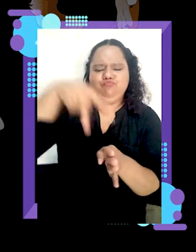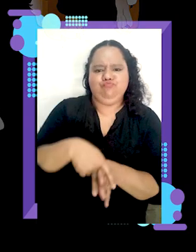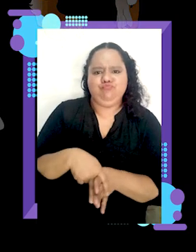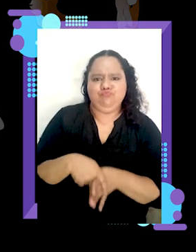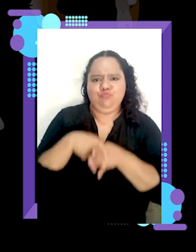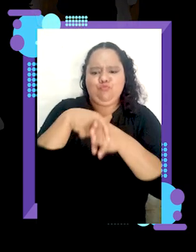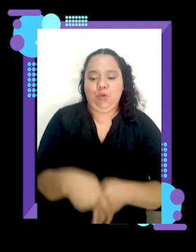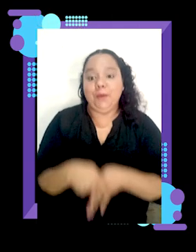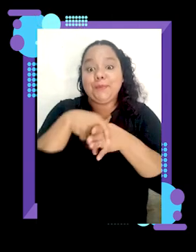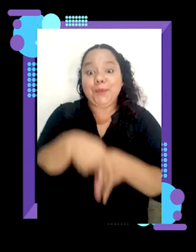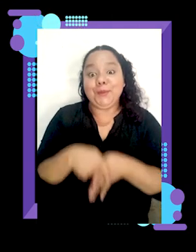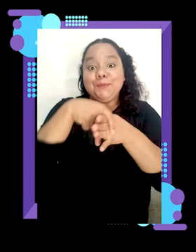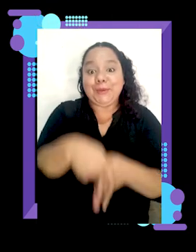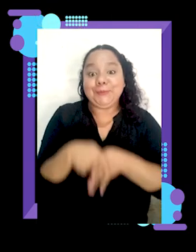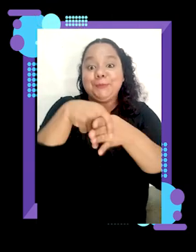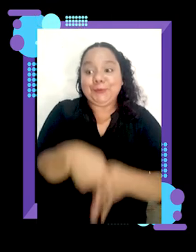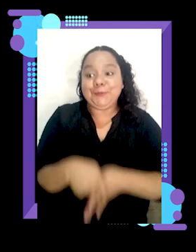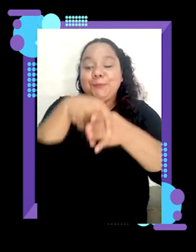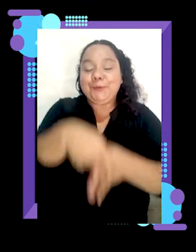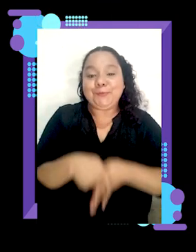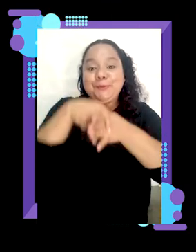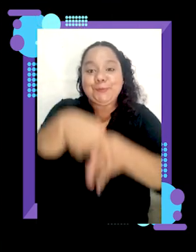miraran. Y de repente, él decía,